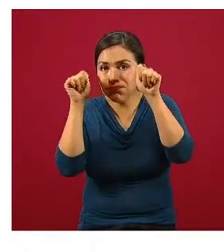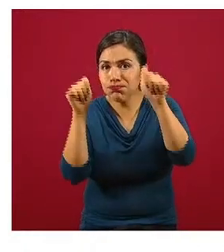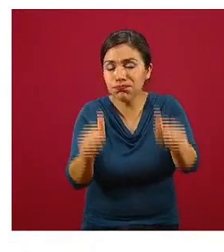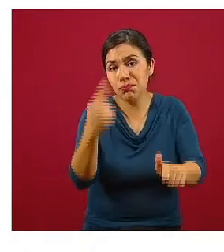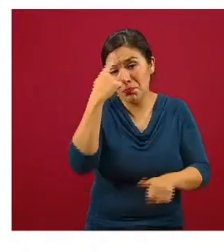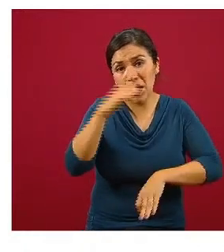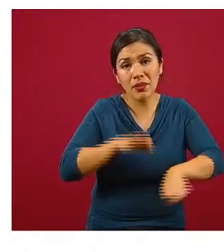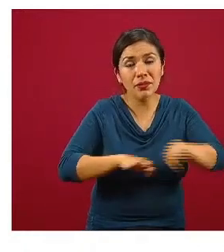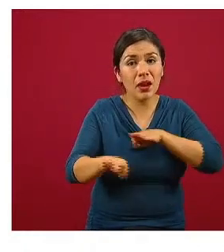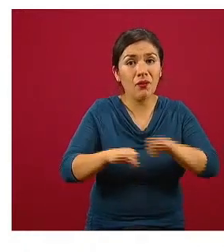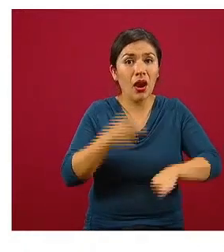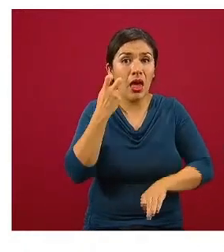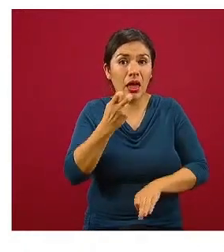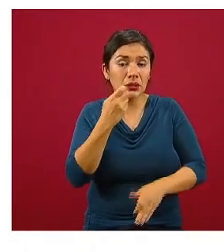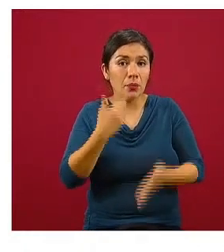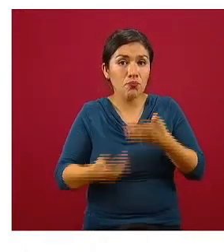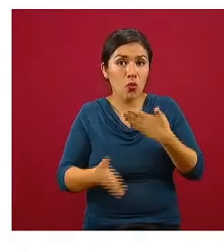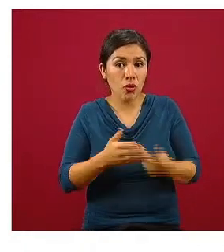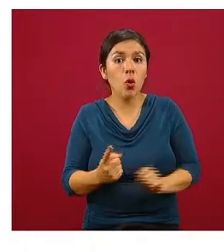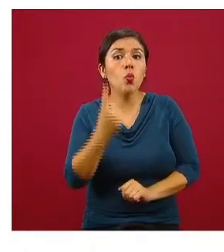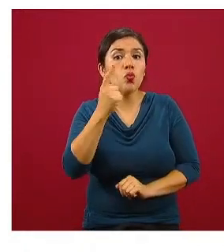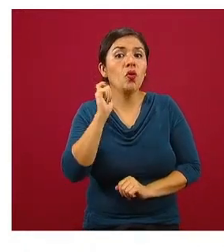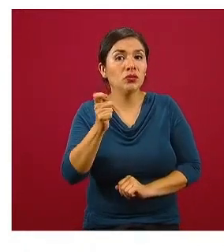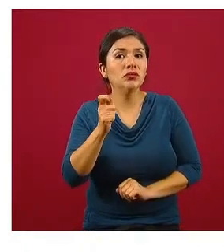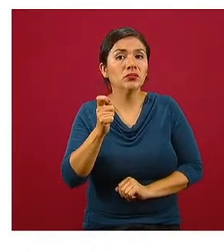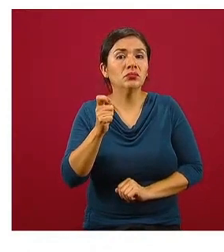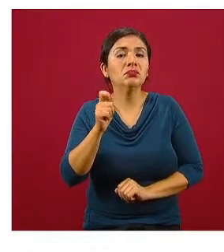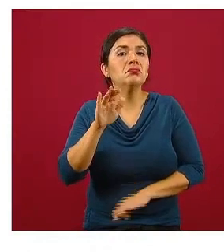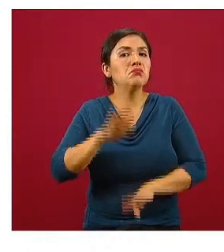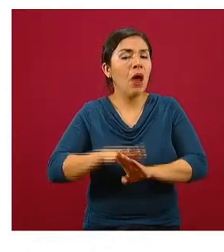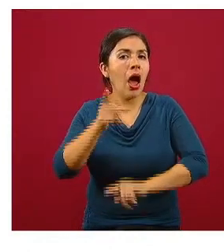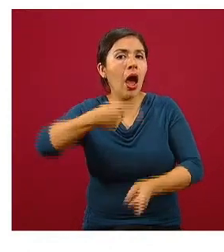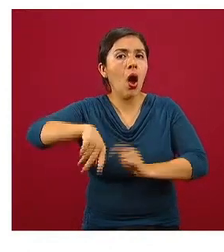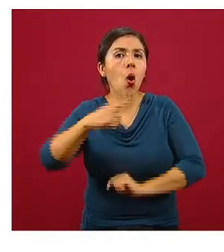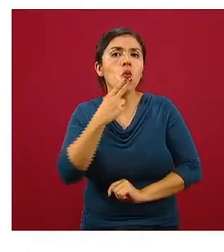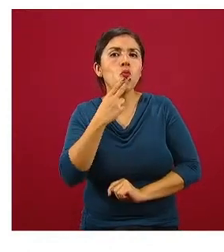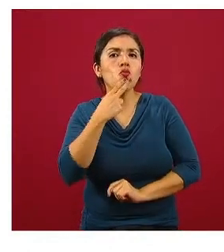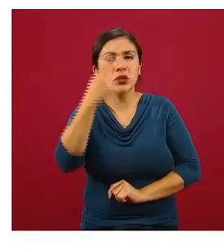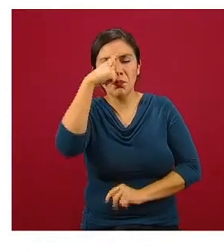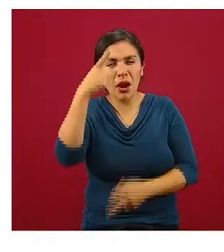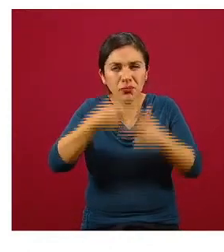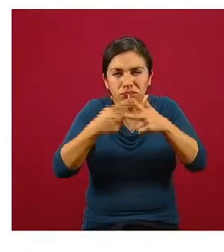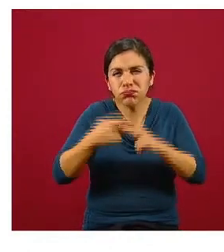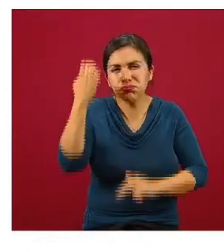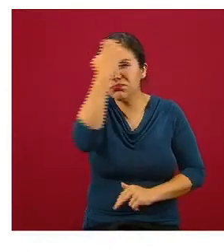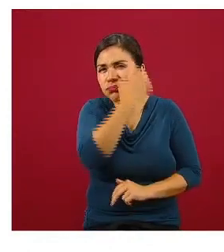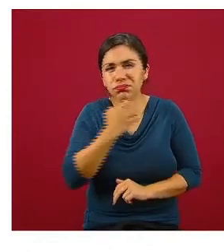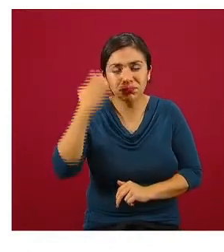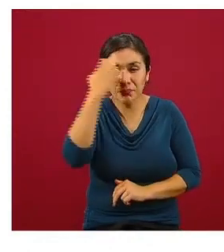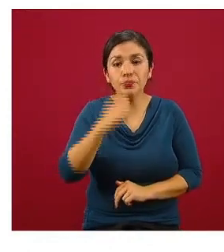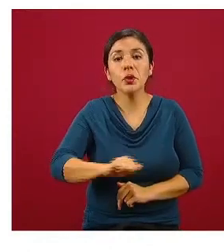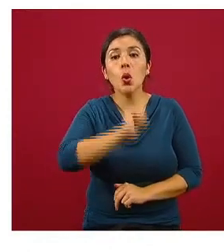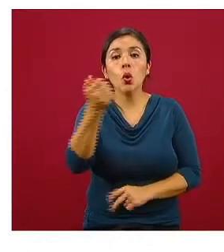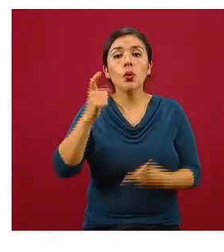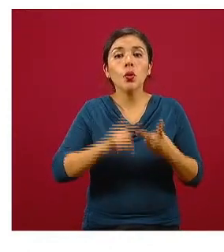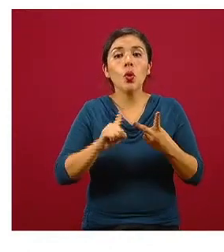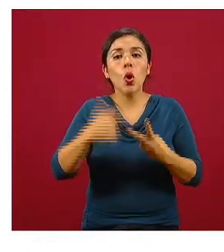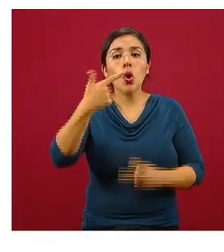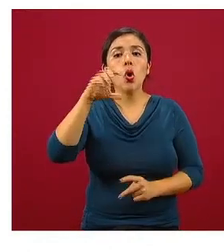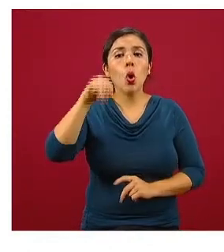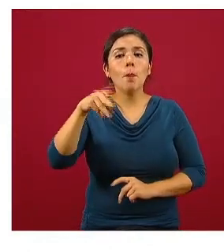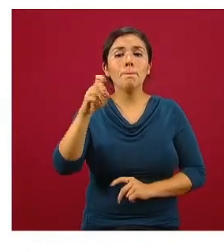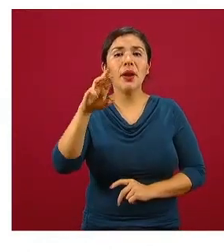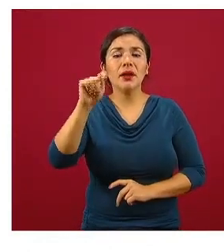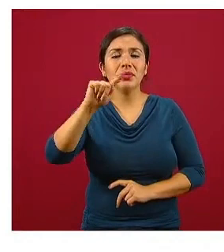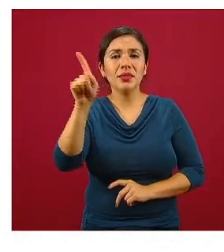a trabajar en este modelo, uno de los modelos que se han estado utilizando para hacer los pronósticos, el modelo